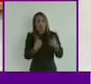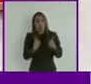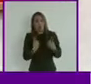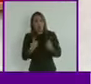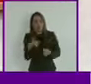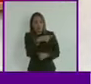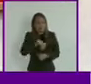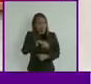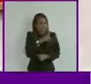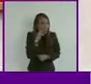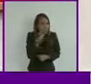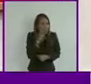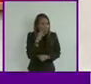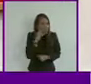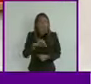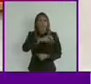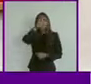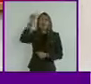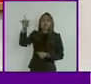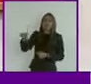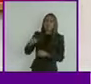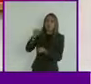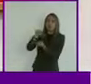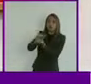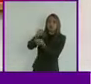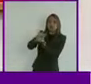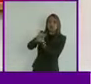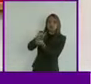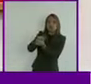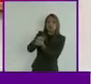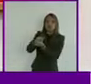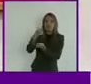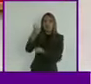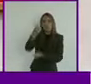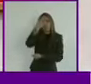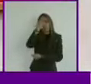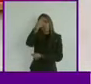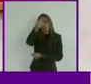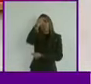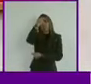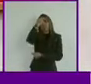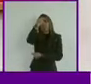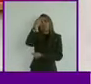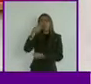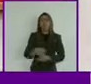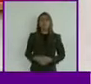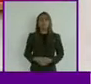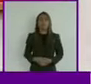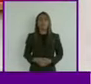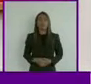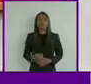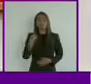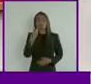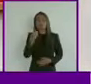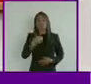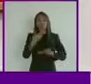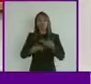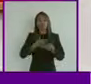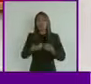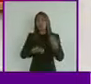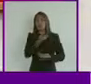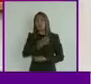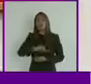hacen ideas falsas de este acto sexual y solo fomentan más y más los estereotipos. Esto también puede llegar a afectar la salud mental en